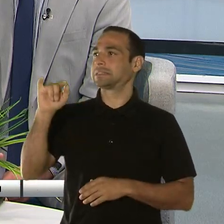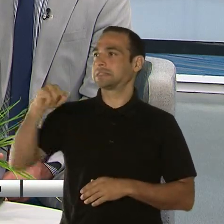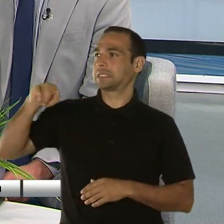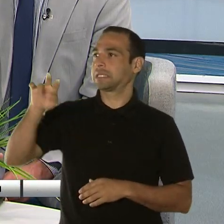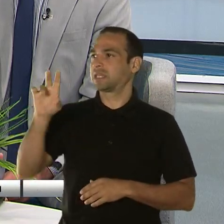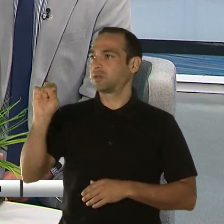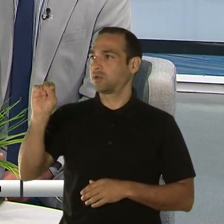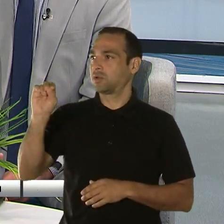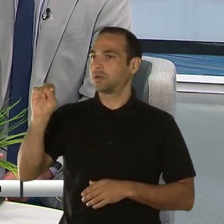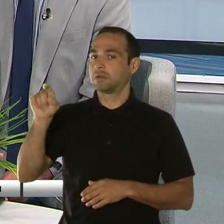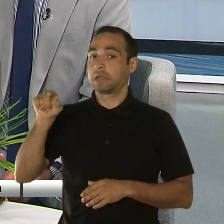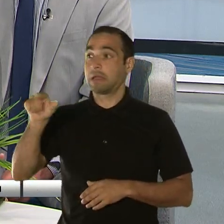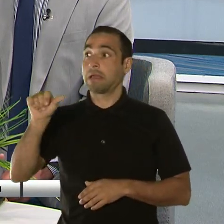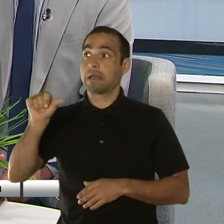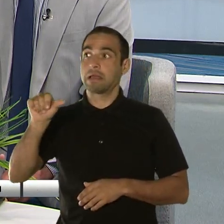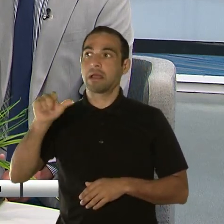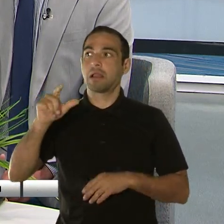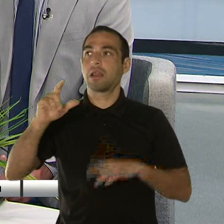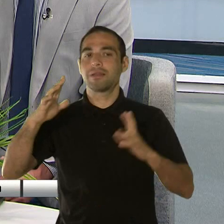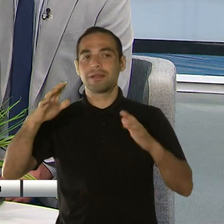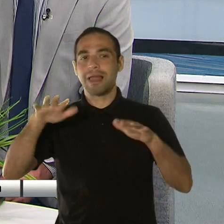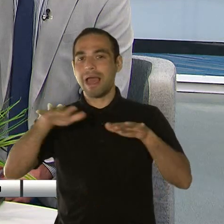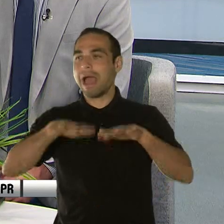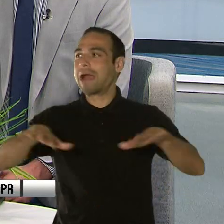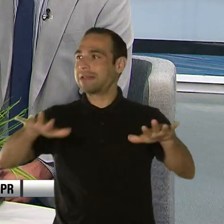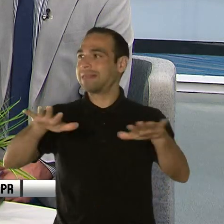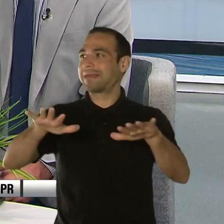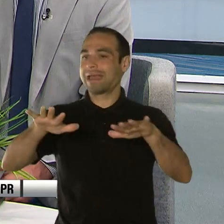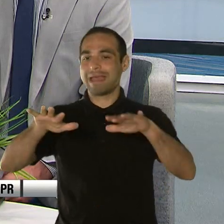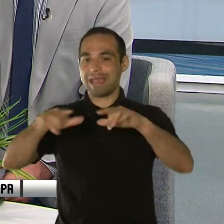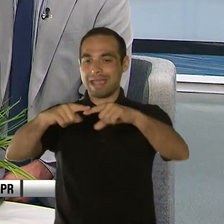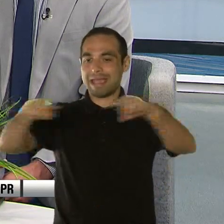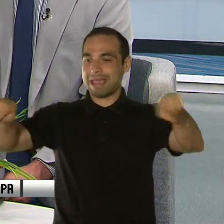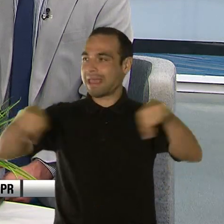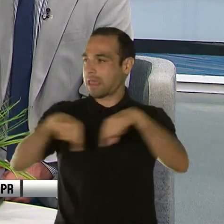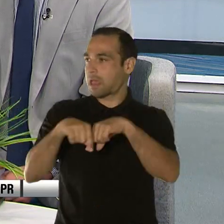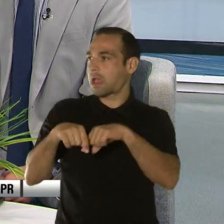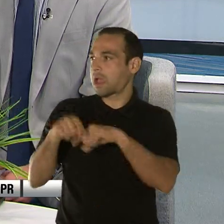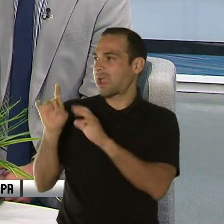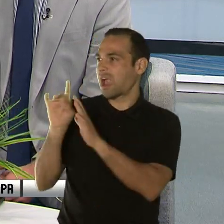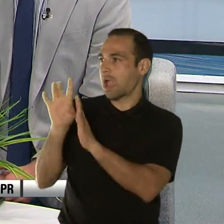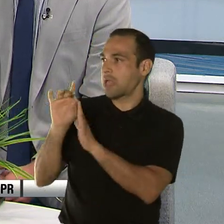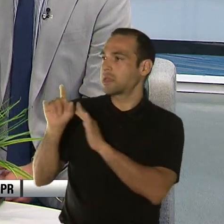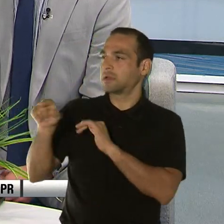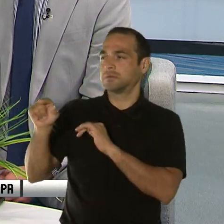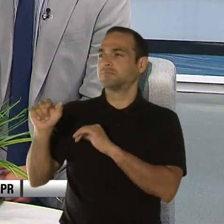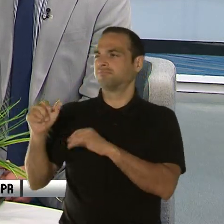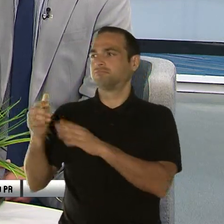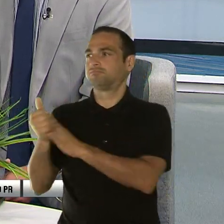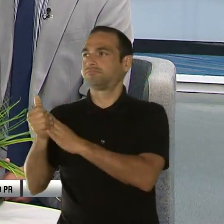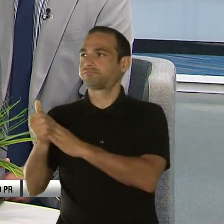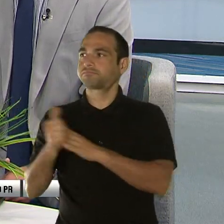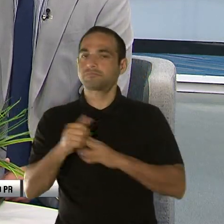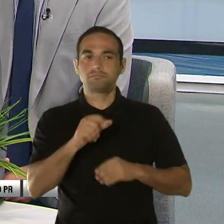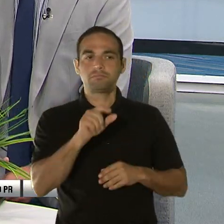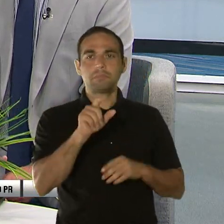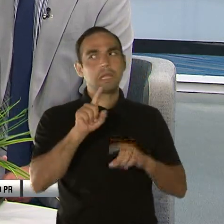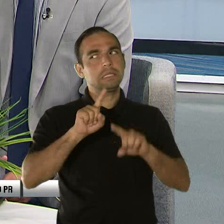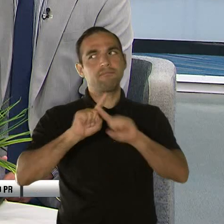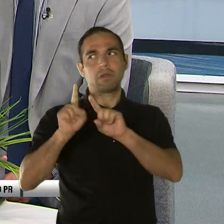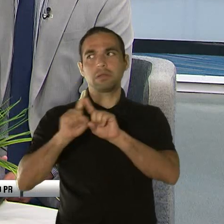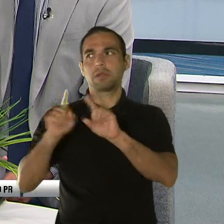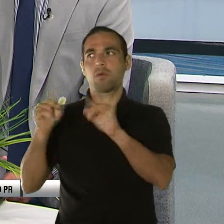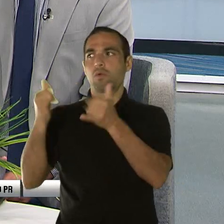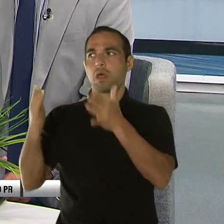también de la selección de cancha está zuleica fuente que también es jugadora extremo de la selección de cancha que son jugadoras